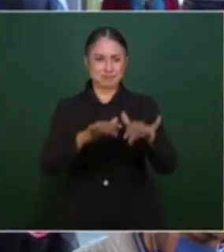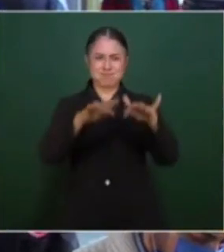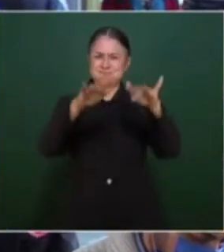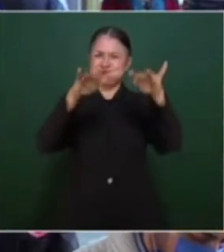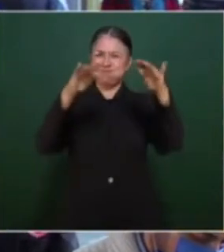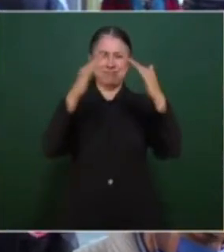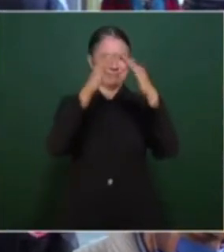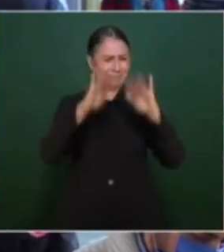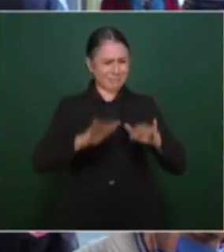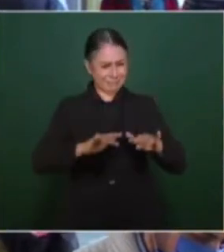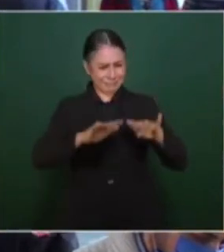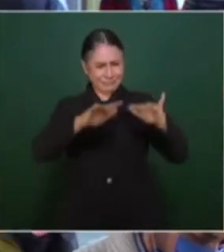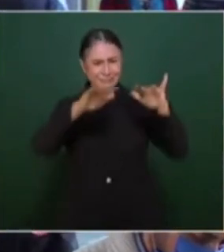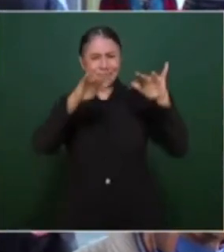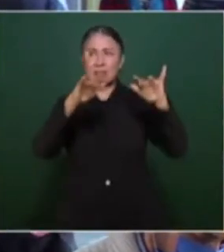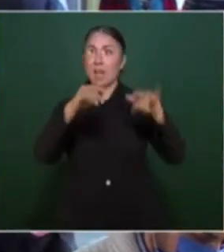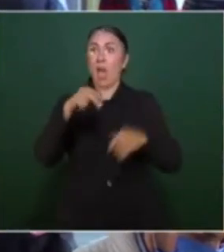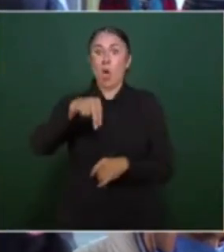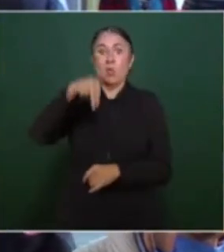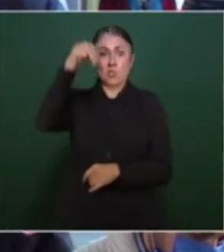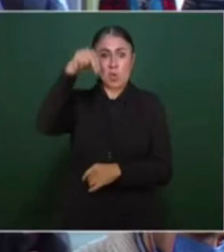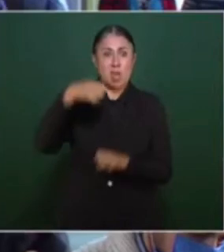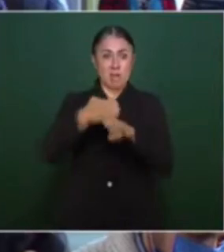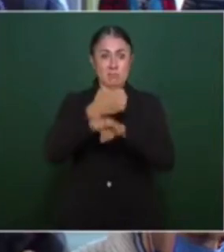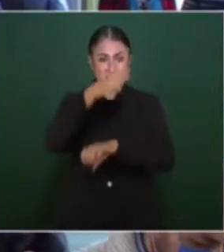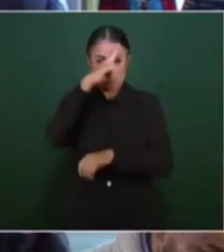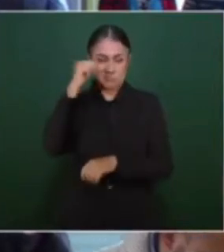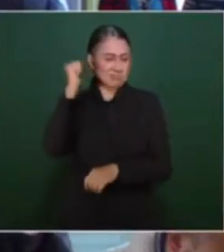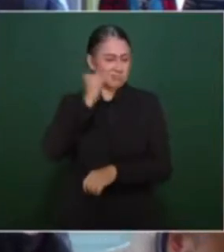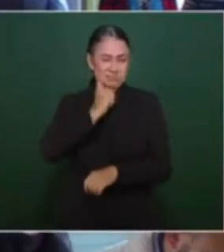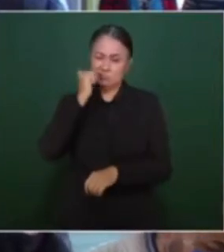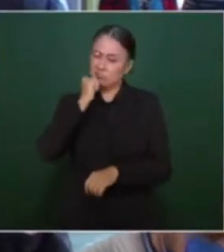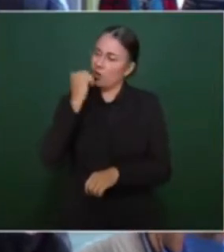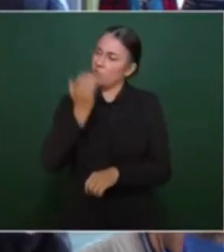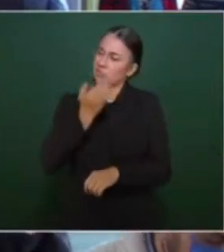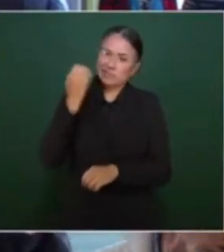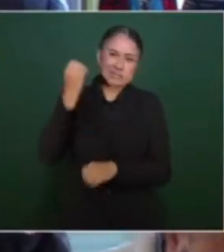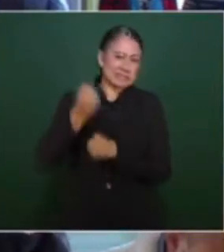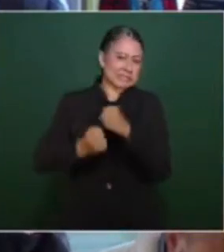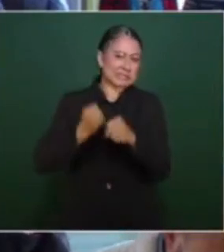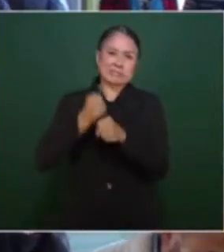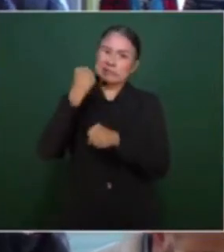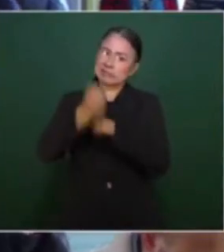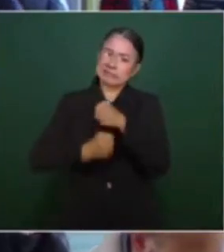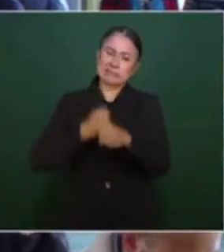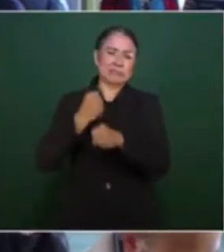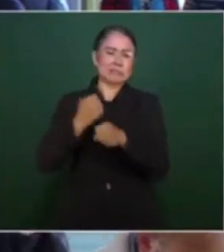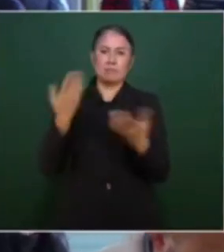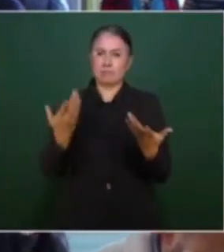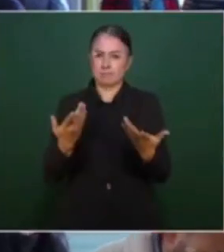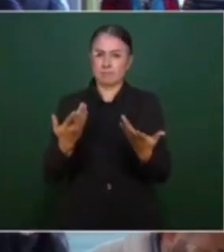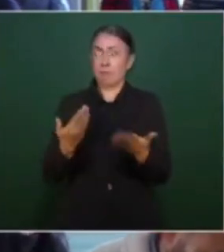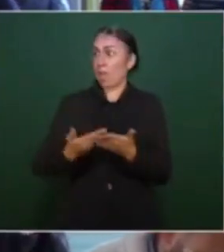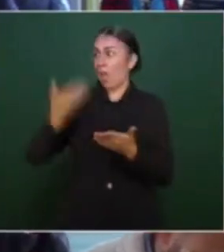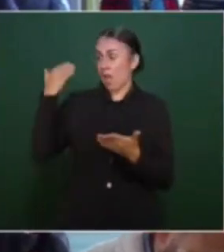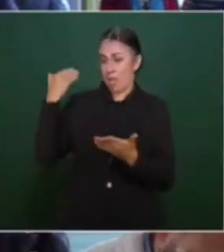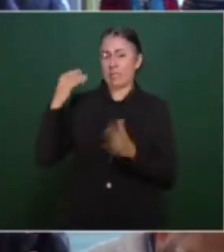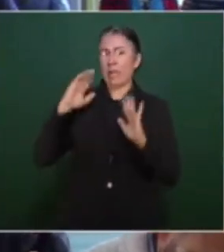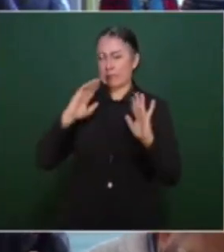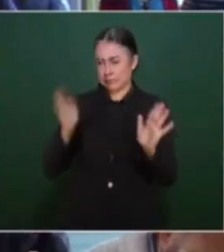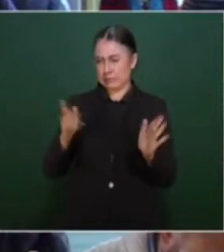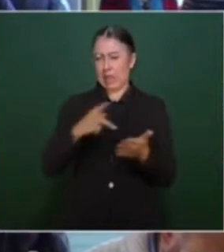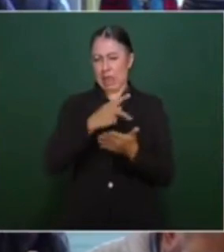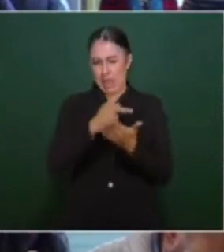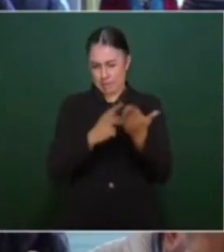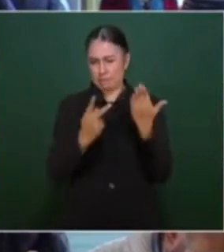norte del estado. En el plan de apoyo al estado de Nayarit está contemplado ya lo que ha solicitado el gobernador